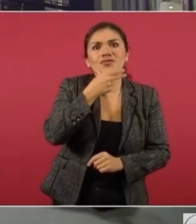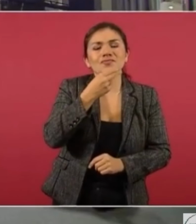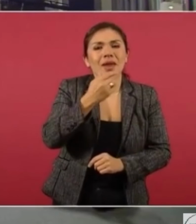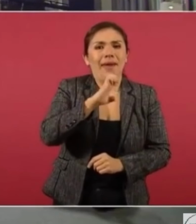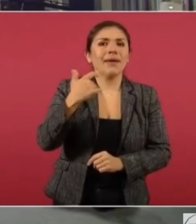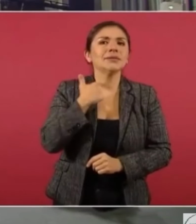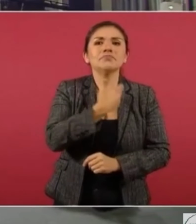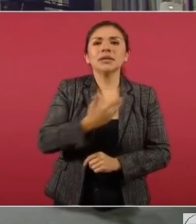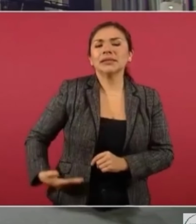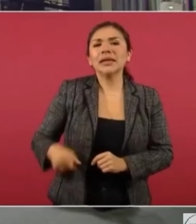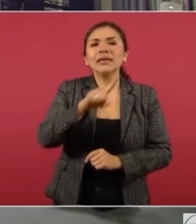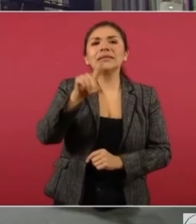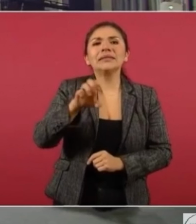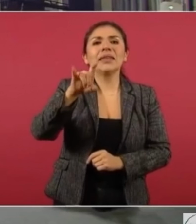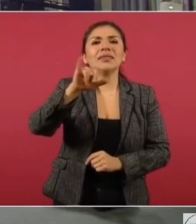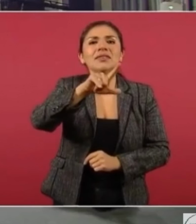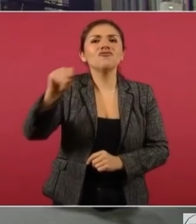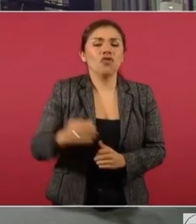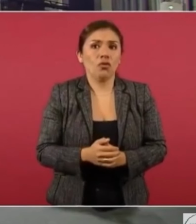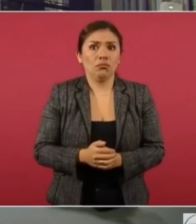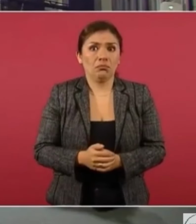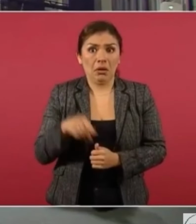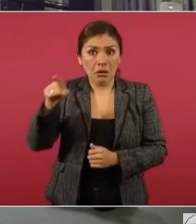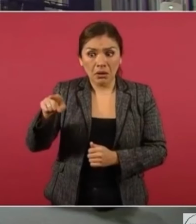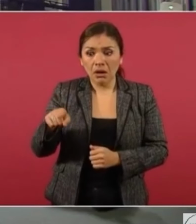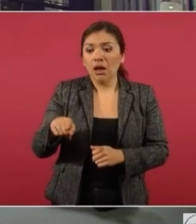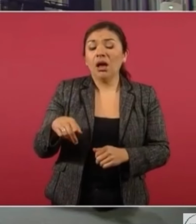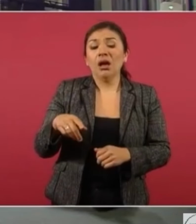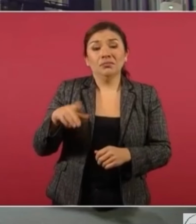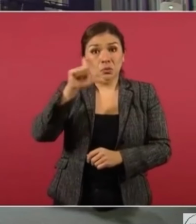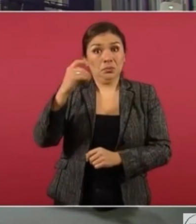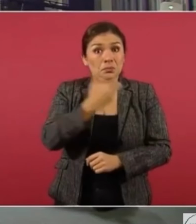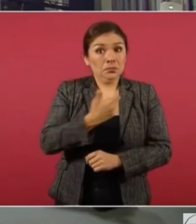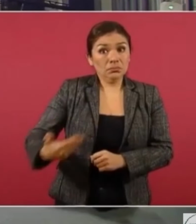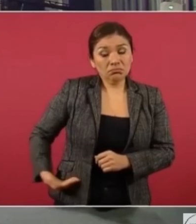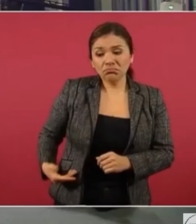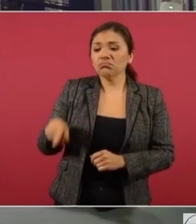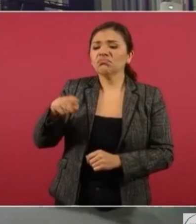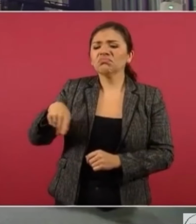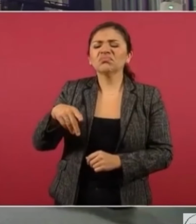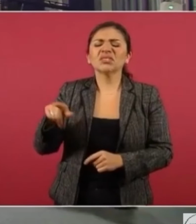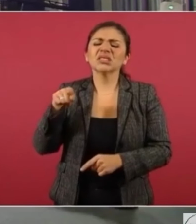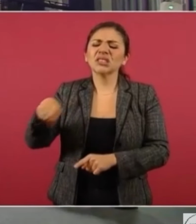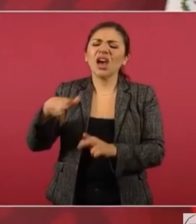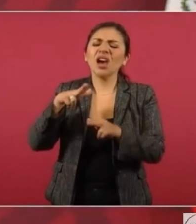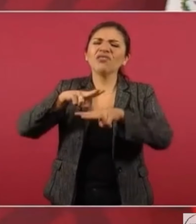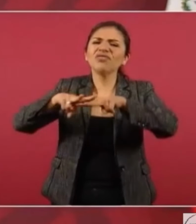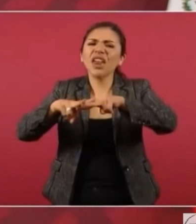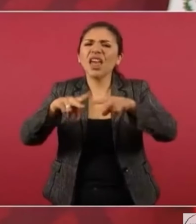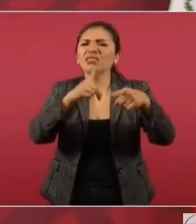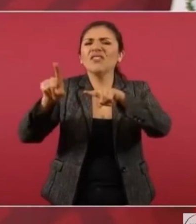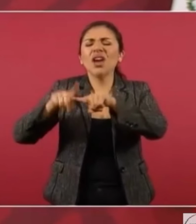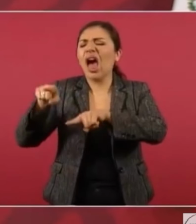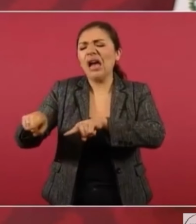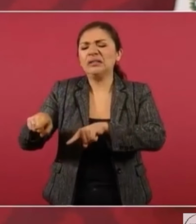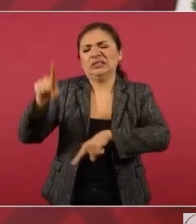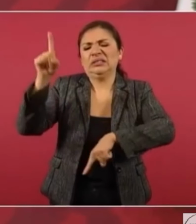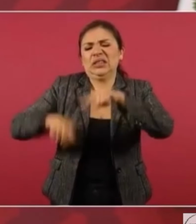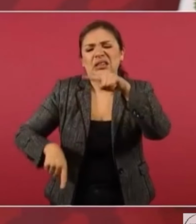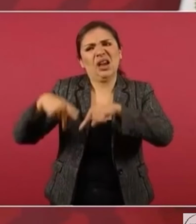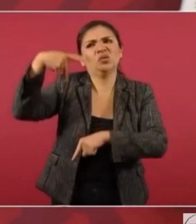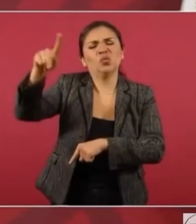que privatiza los ferrocarriles y se va a trabajar de asesor a la empresa que se beneficia